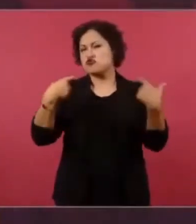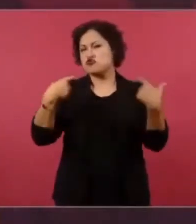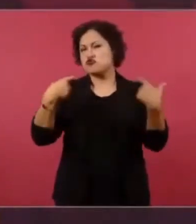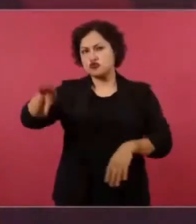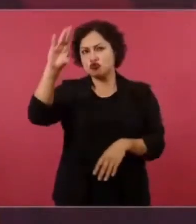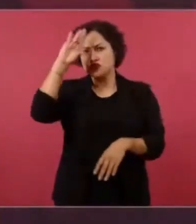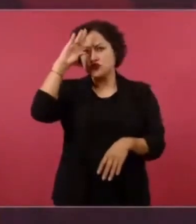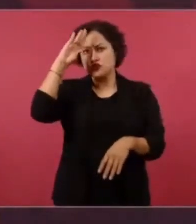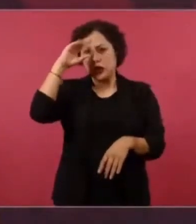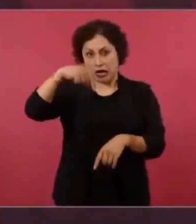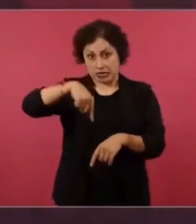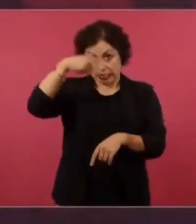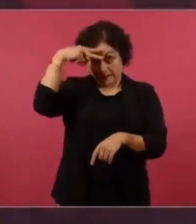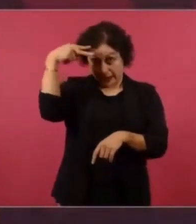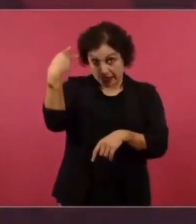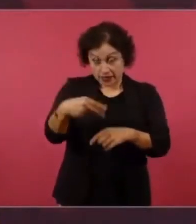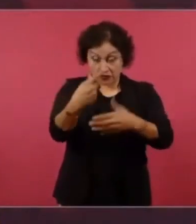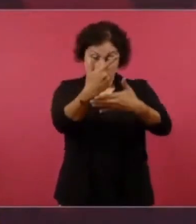listas